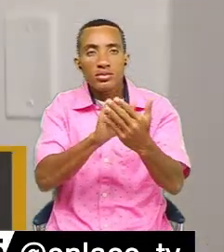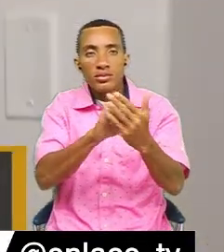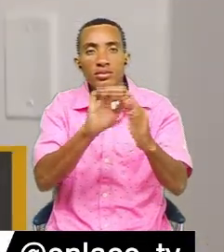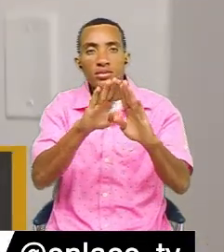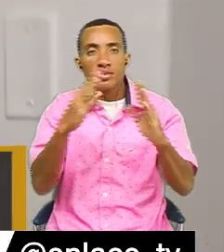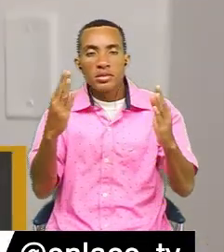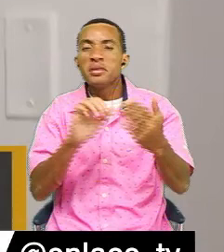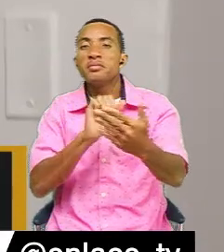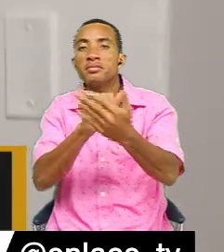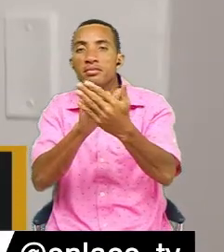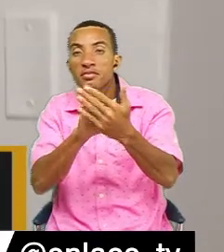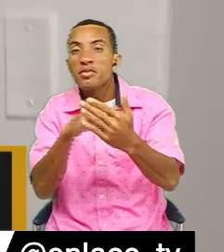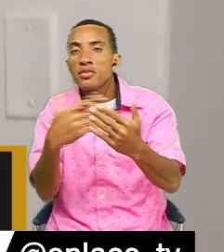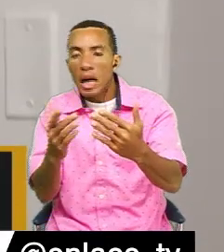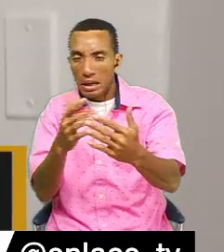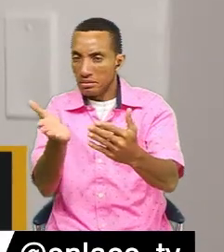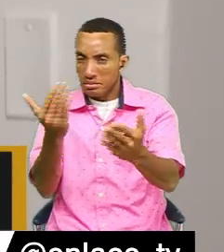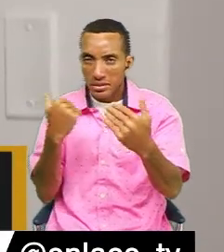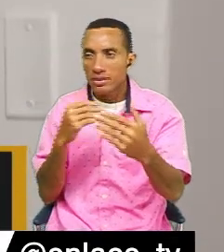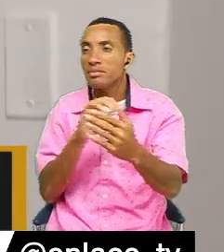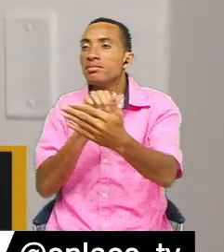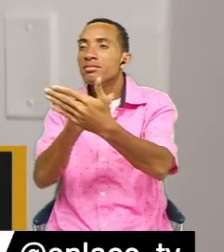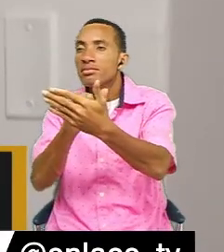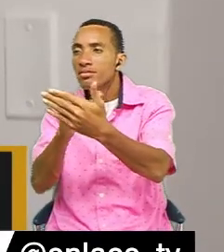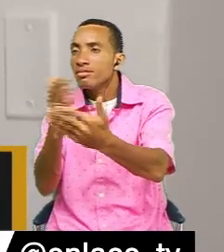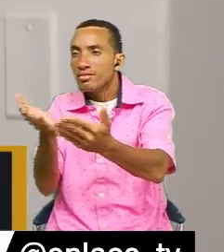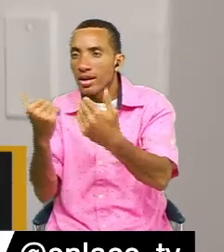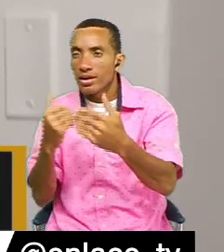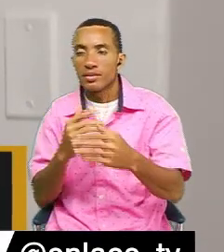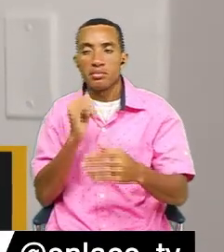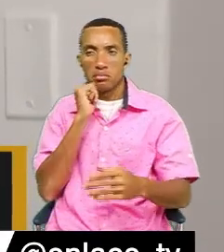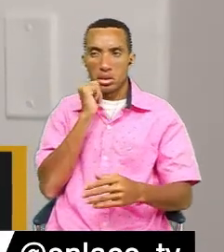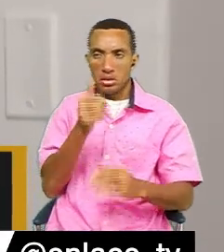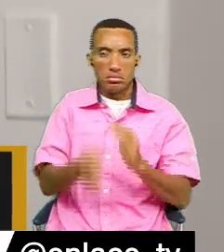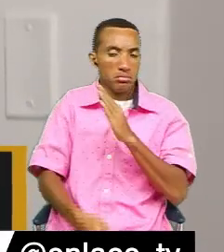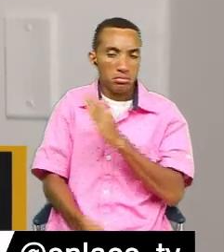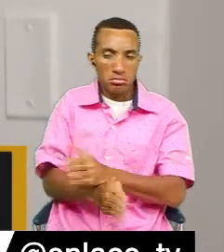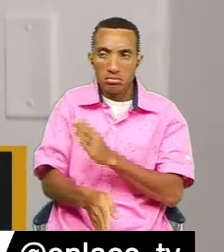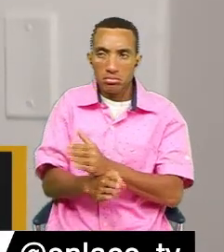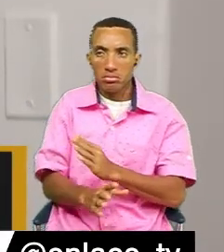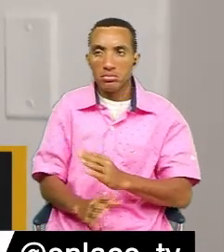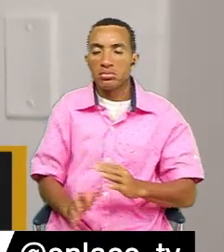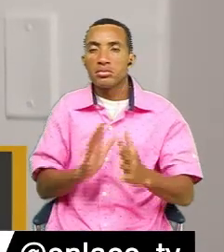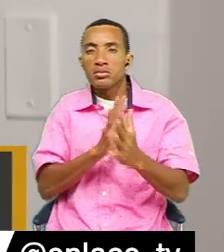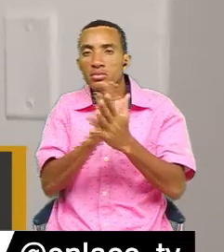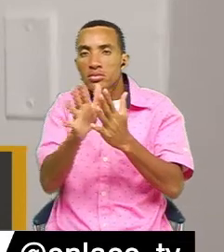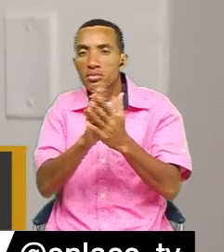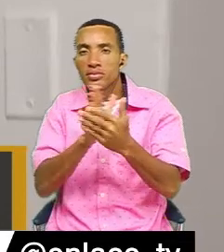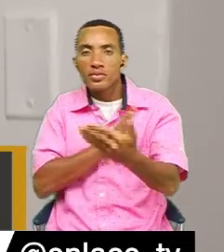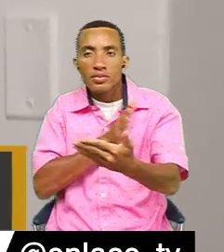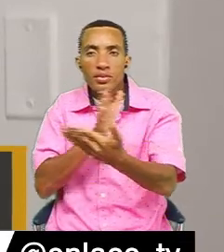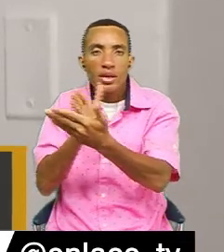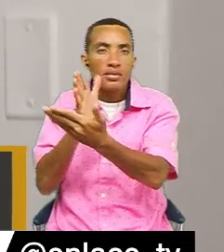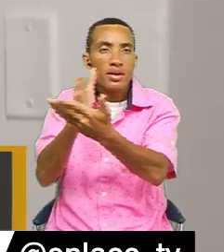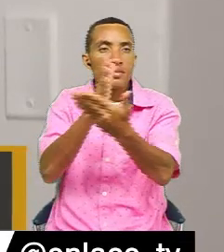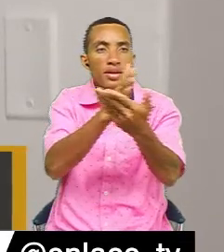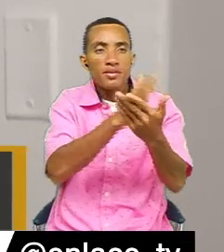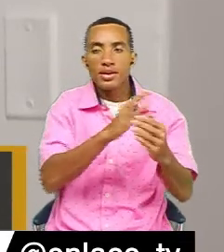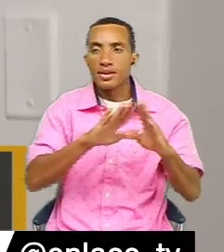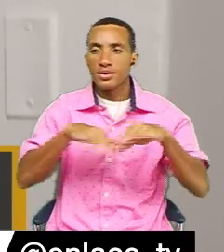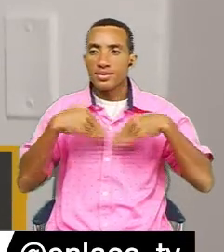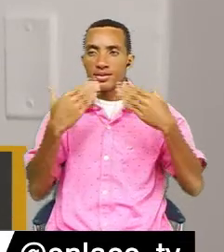3. También para informarles que mañana vamos a seguir en nuestra jornada de ir a visitar a las comunidades y